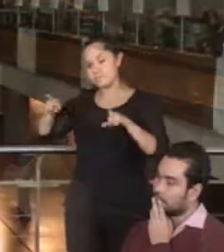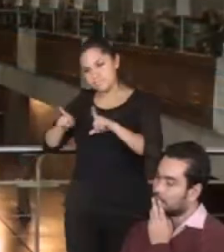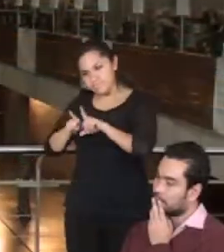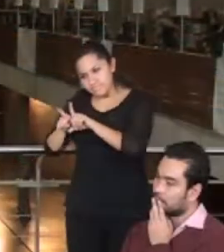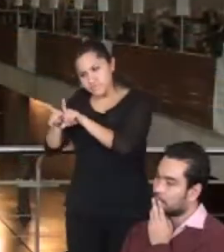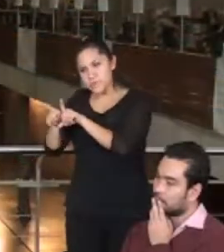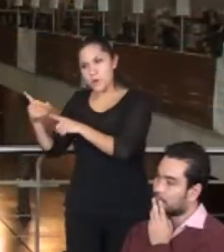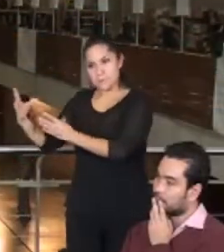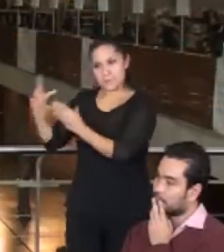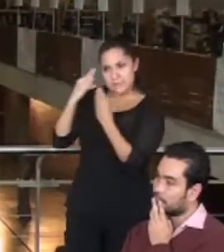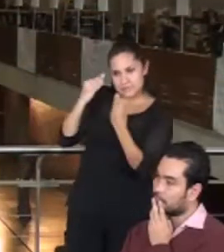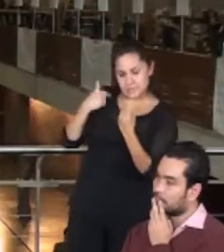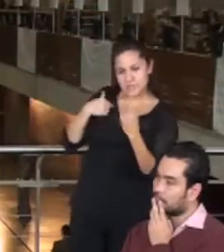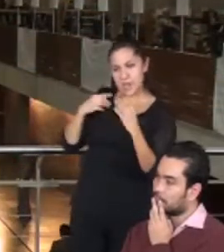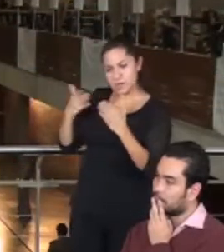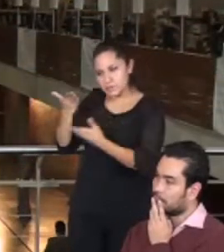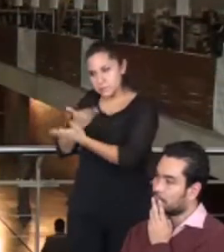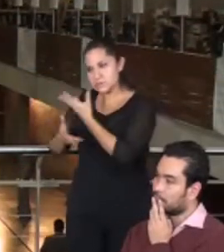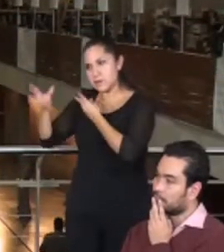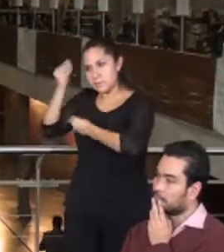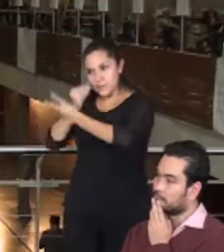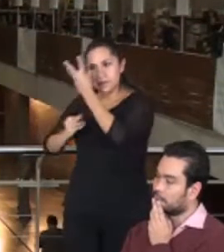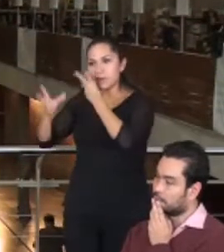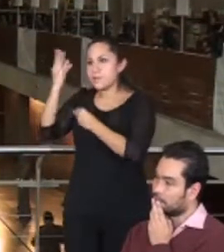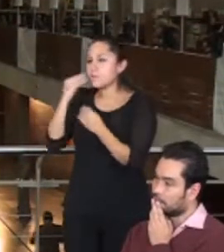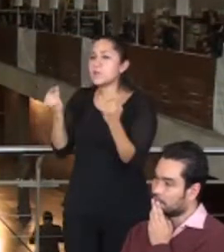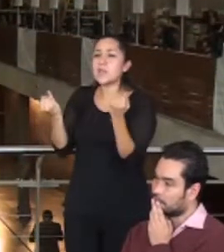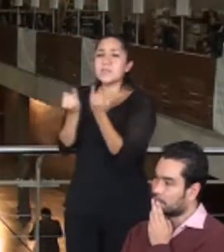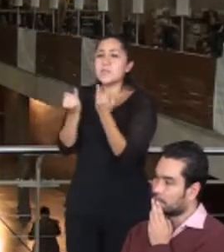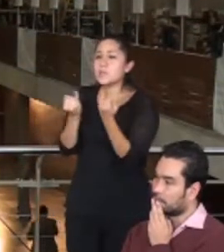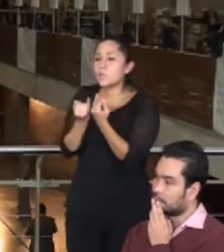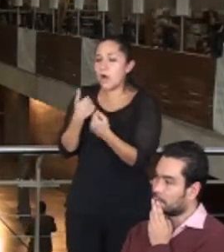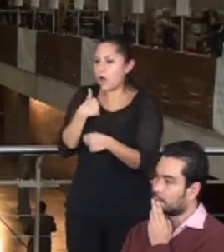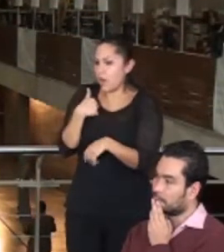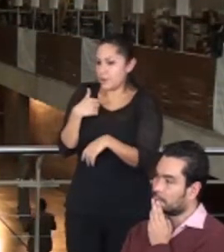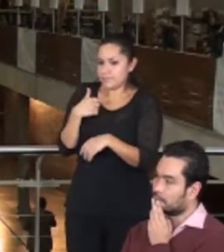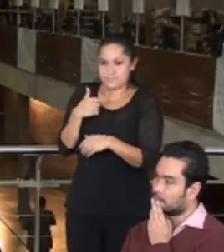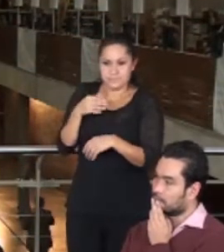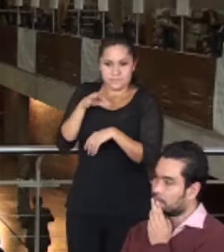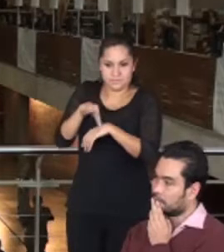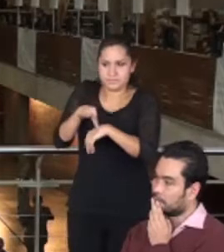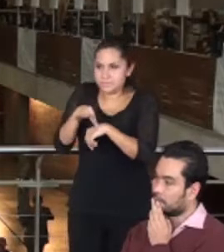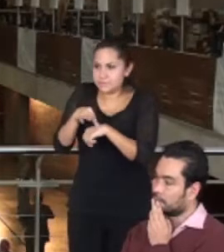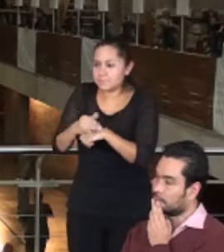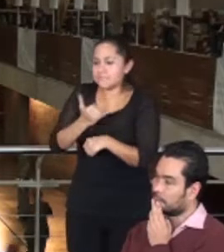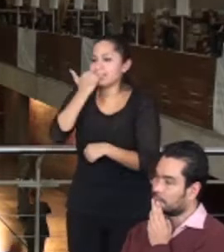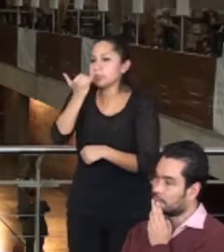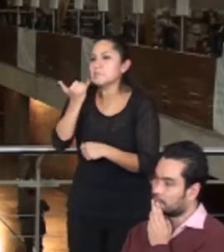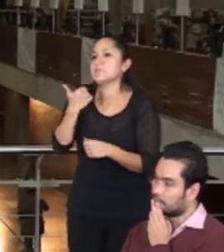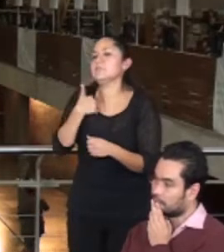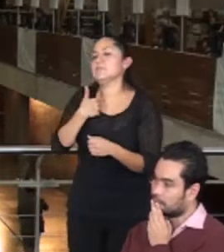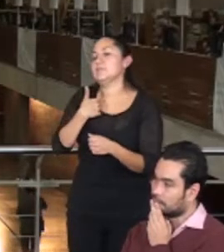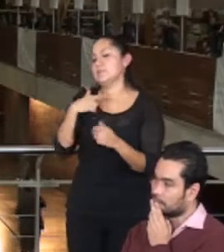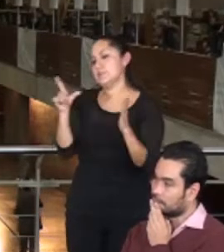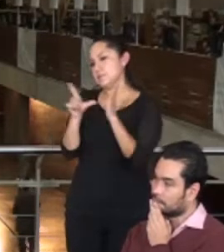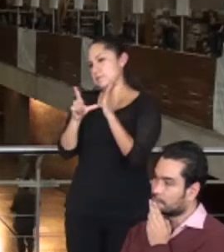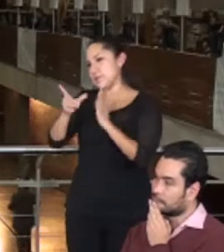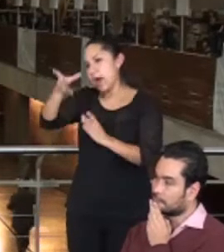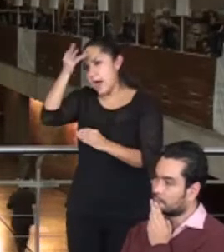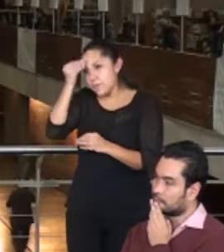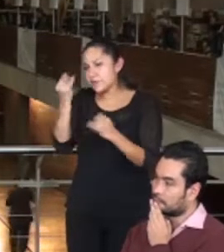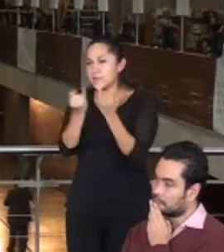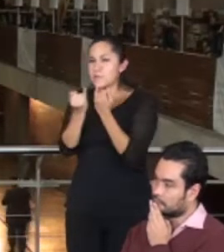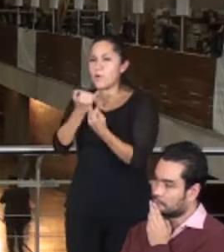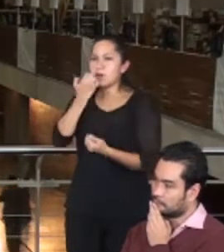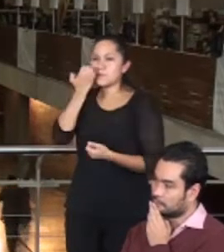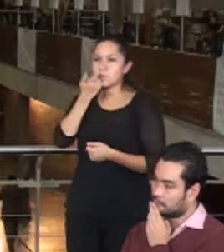que ha utilizados se basan como la escuela activa en aprender haciendo y ensayo y error también en algunos principios montes otros